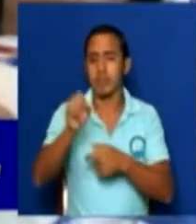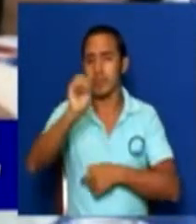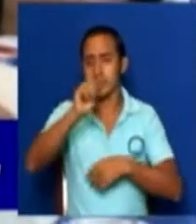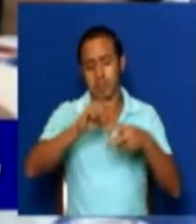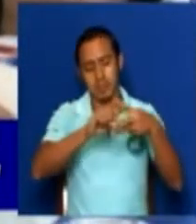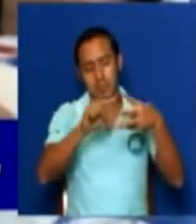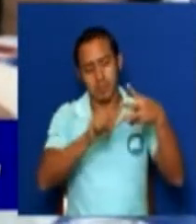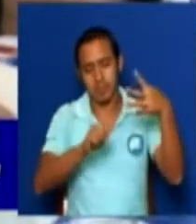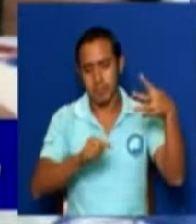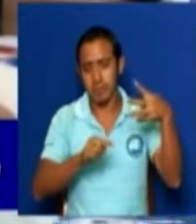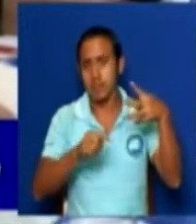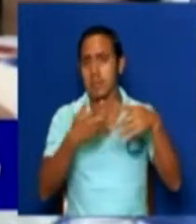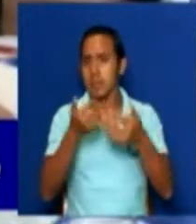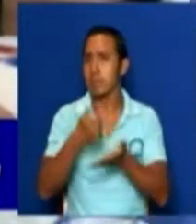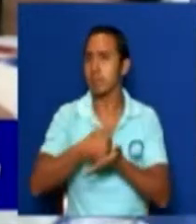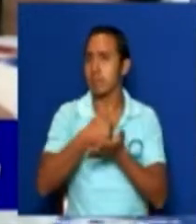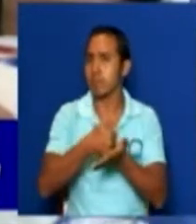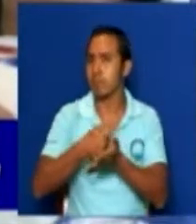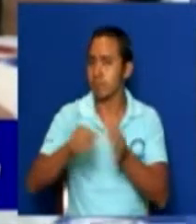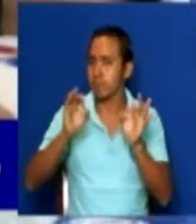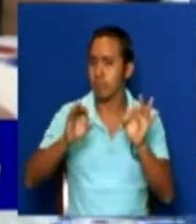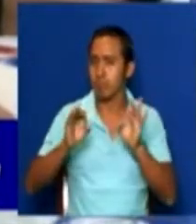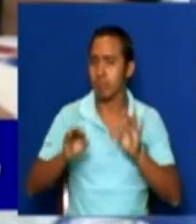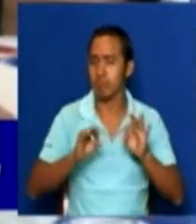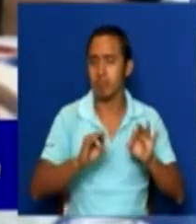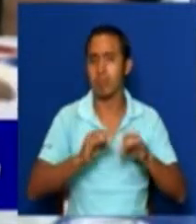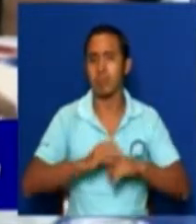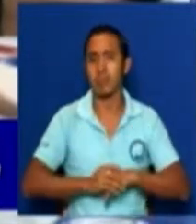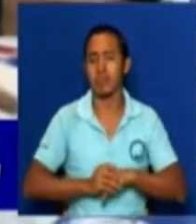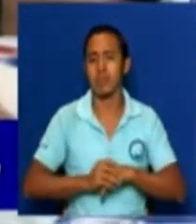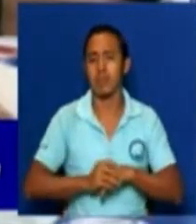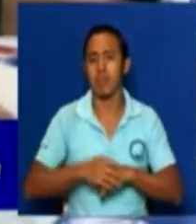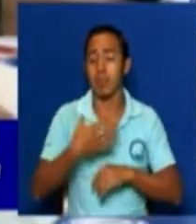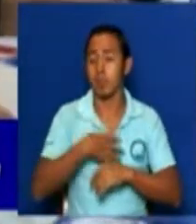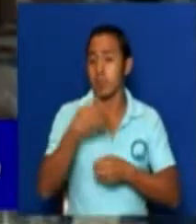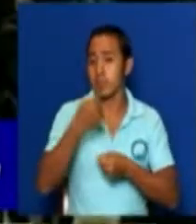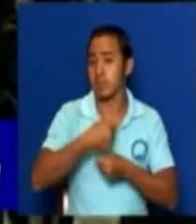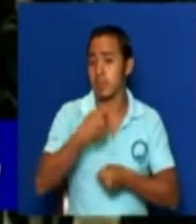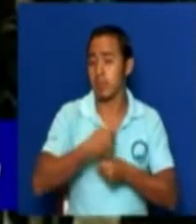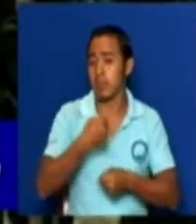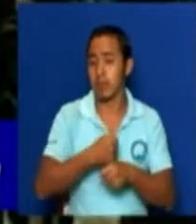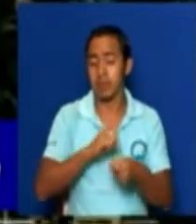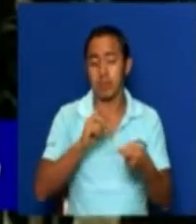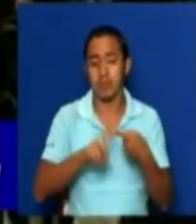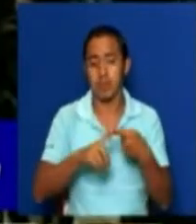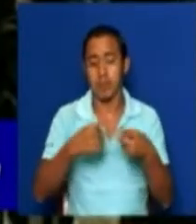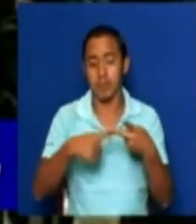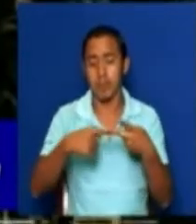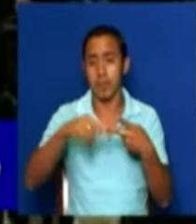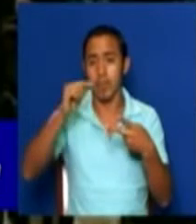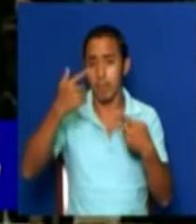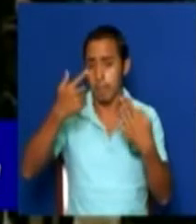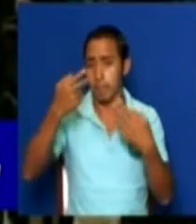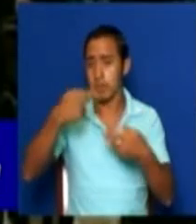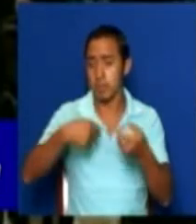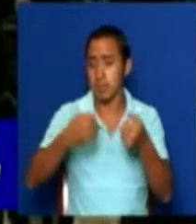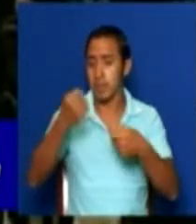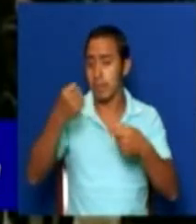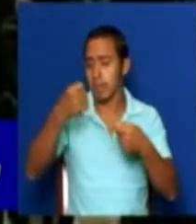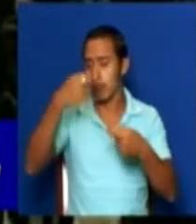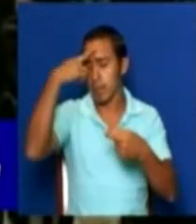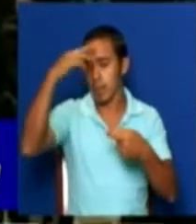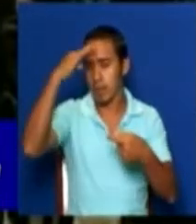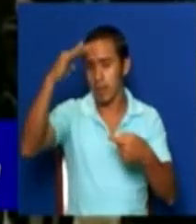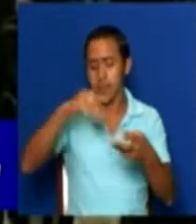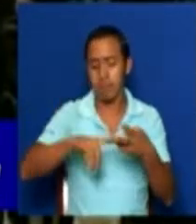tripartismo, nos ha beneficiado mucho. El empleador, el trabajador y el gobierno estamos en